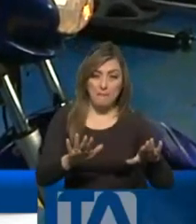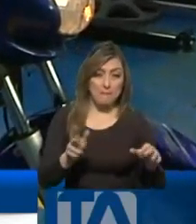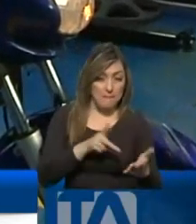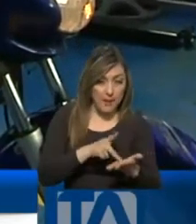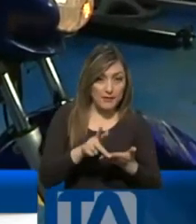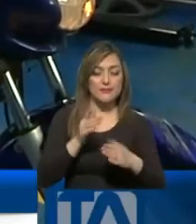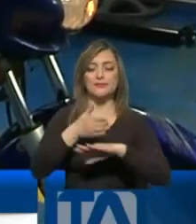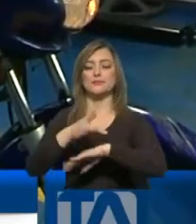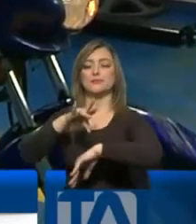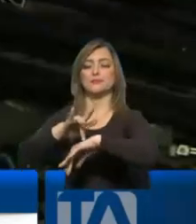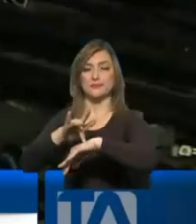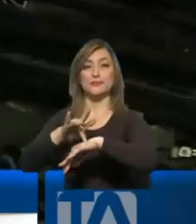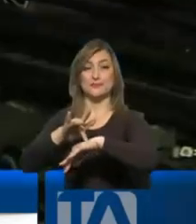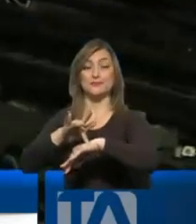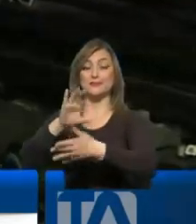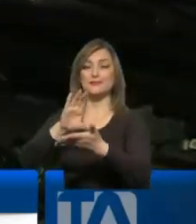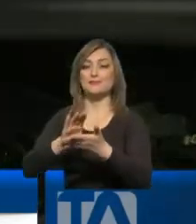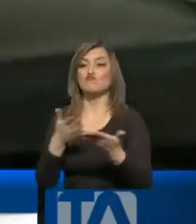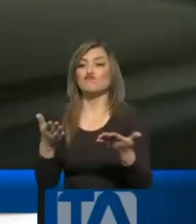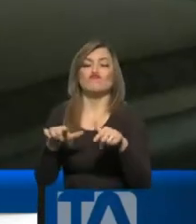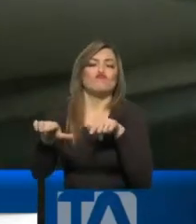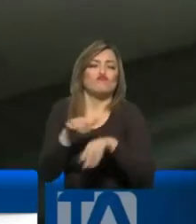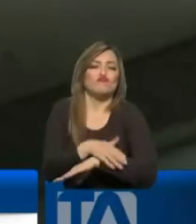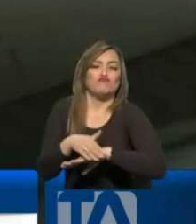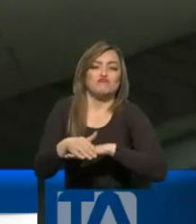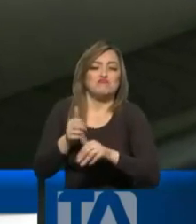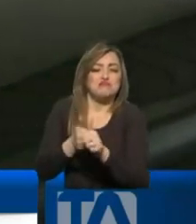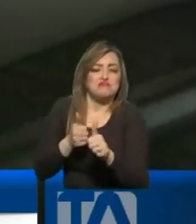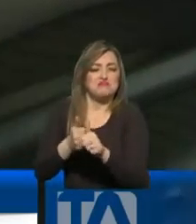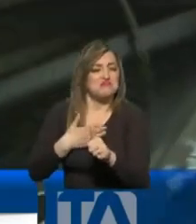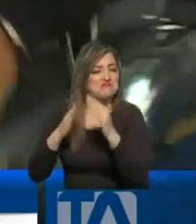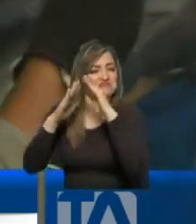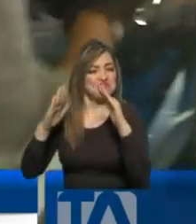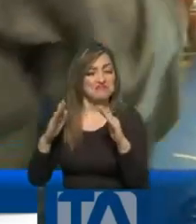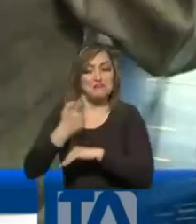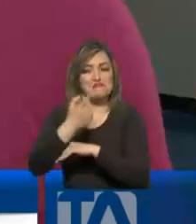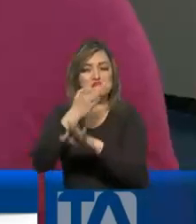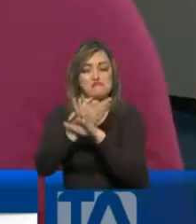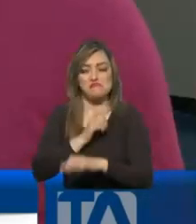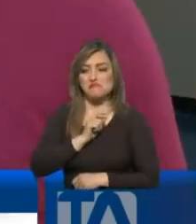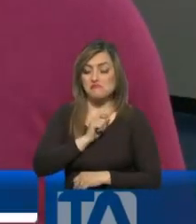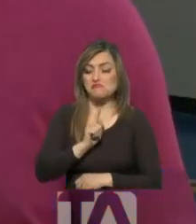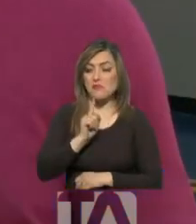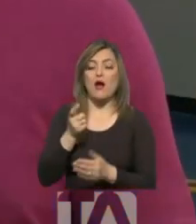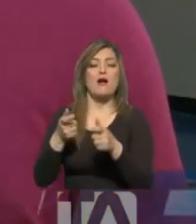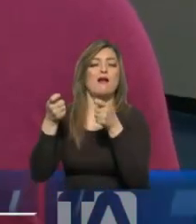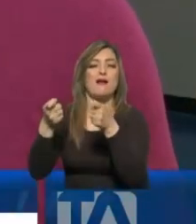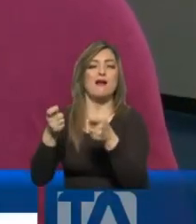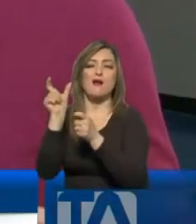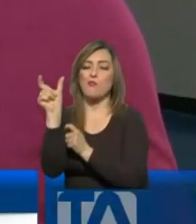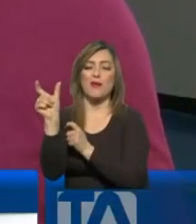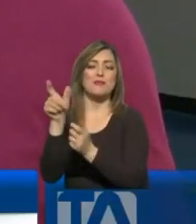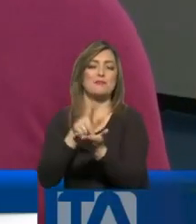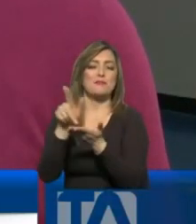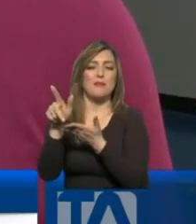al que desea asistir y el día del turno debe acudir con el comprobante de pago y con la matrícula del vehículo. Si es que no cumplen el mes que les